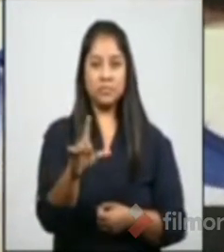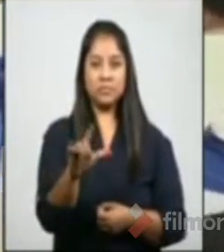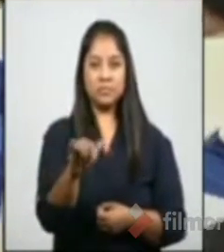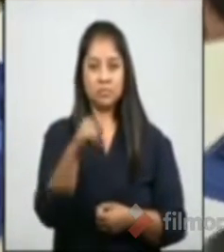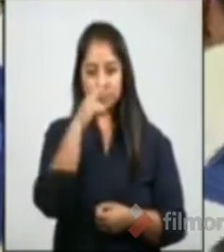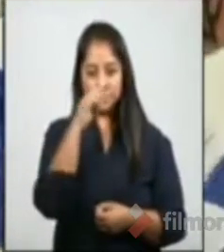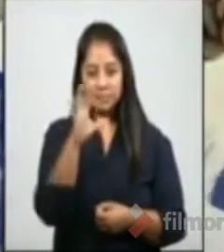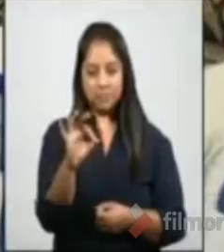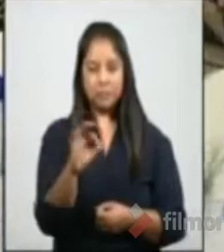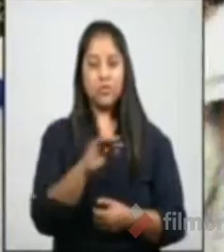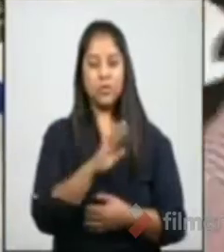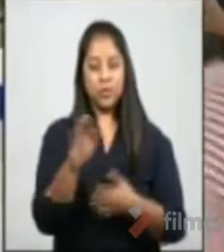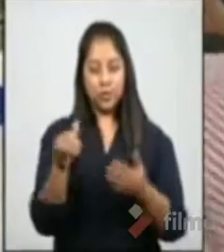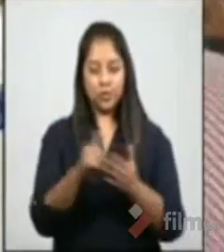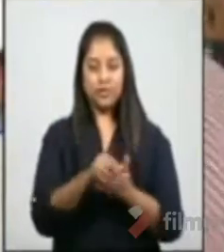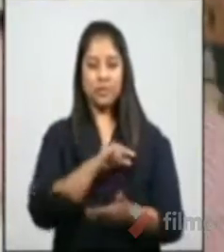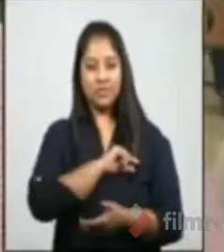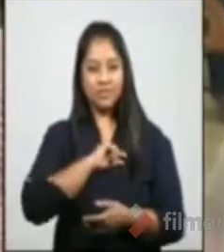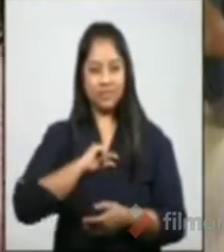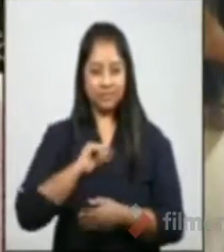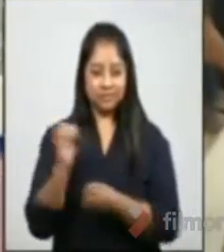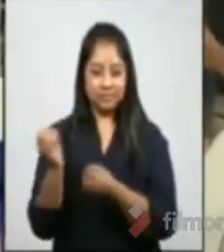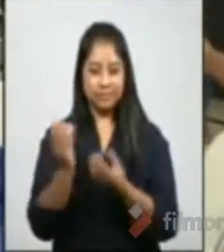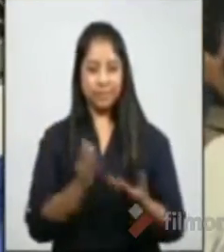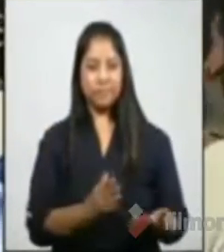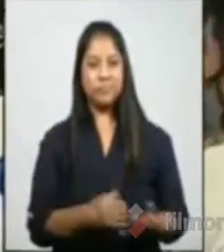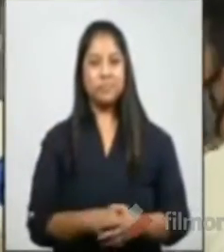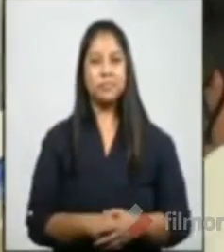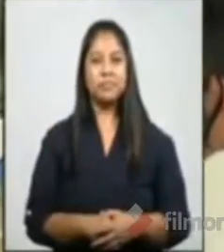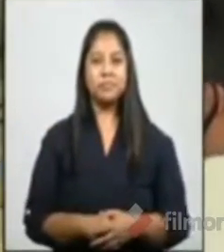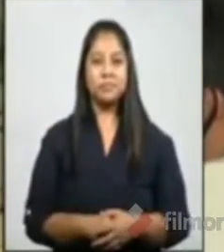Con todo y su gabinete.